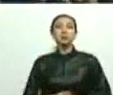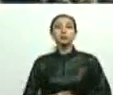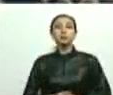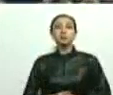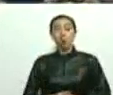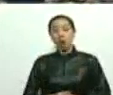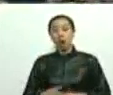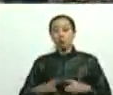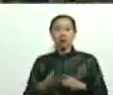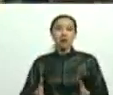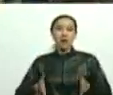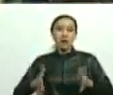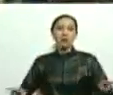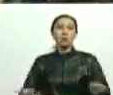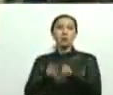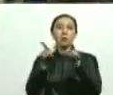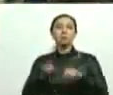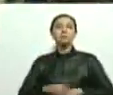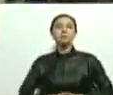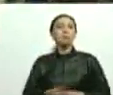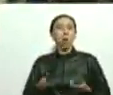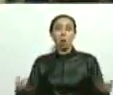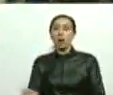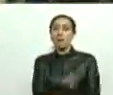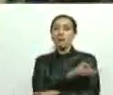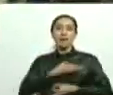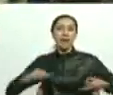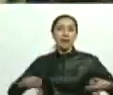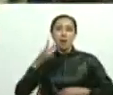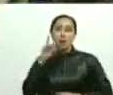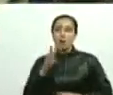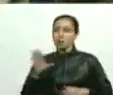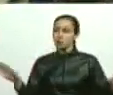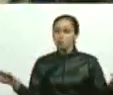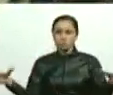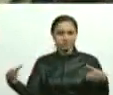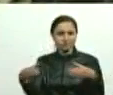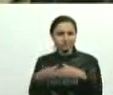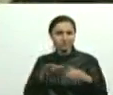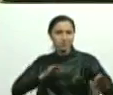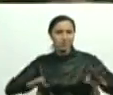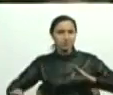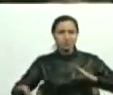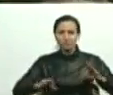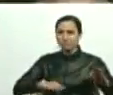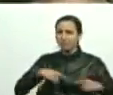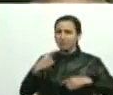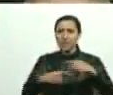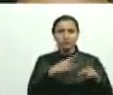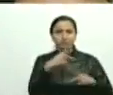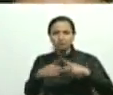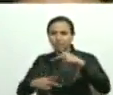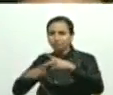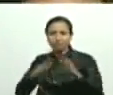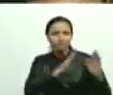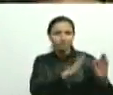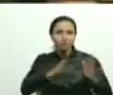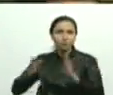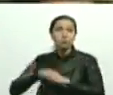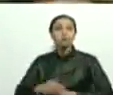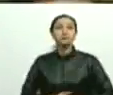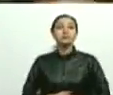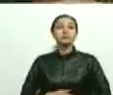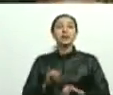Subcampeonato, sí. Pero es extraordinario vernos aquí, prepararnos para una siguiente fase, que debe terminar